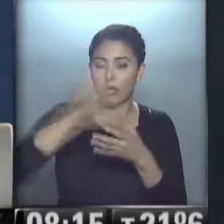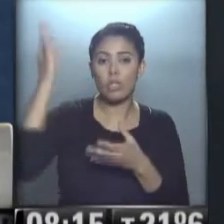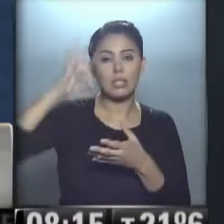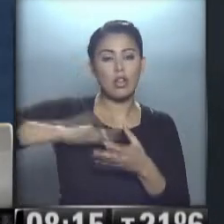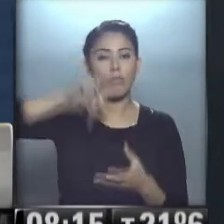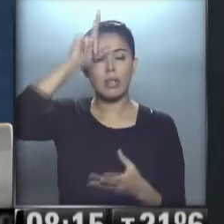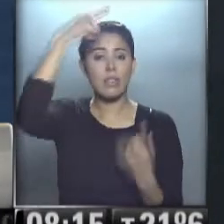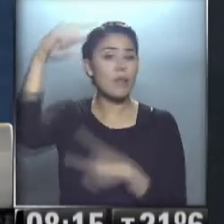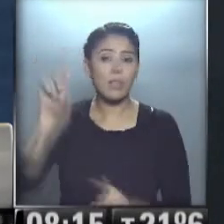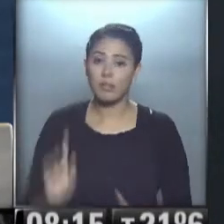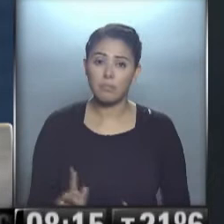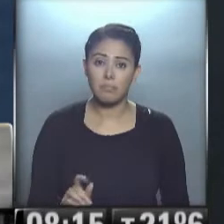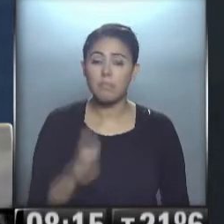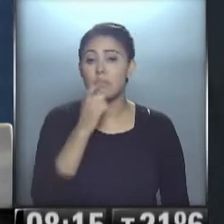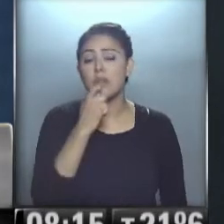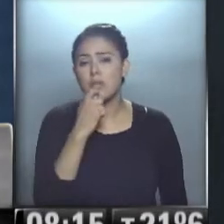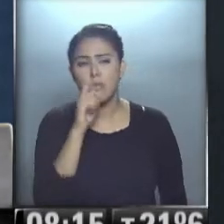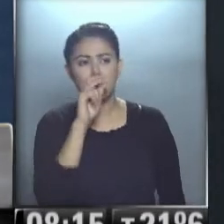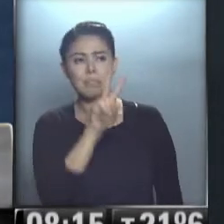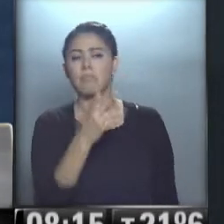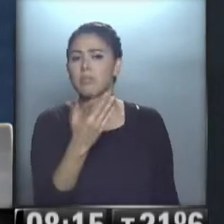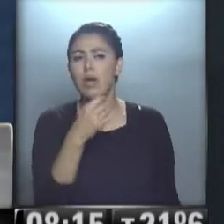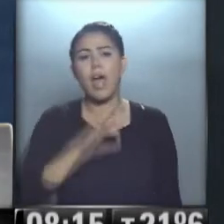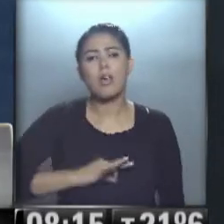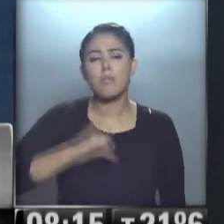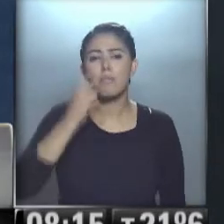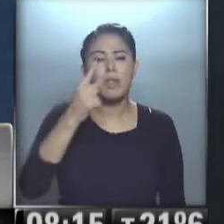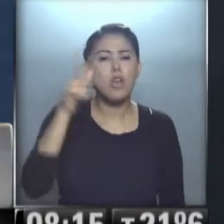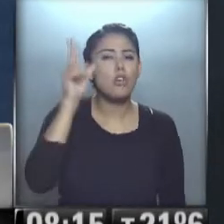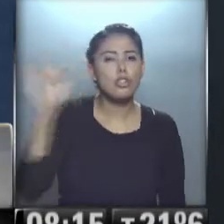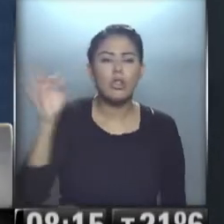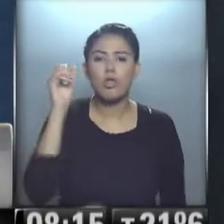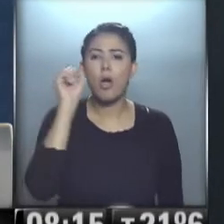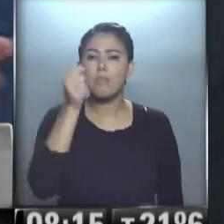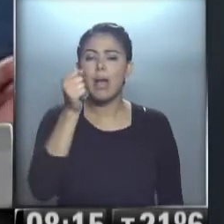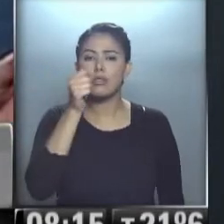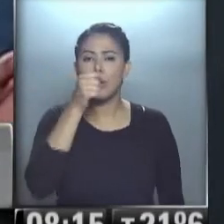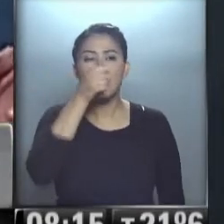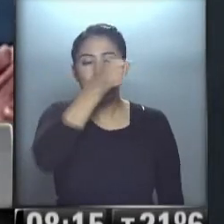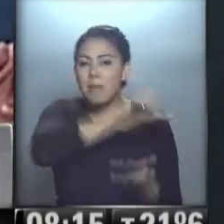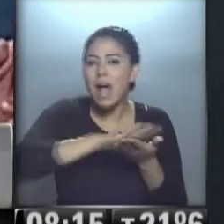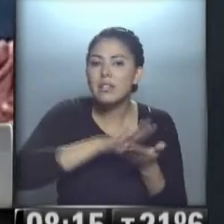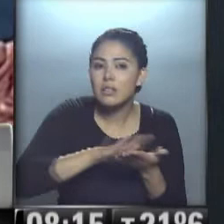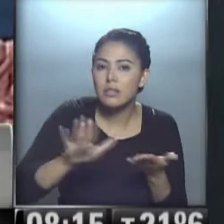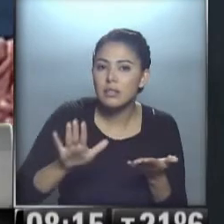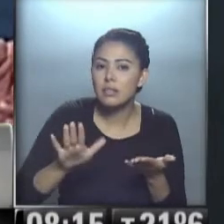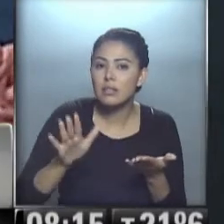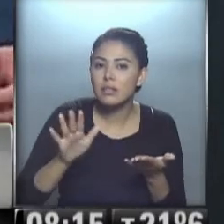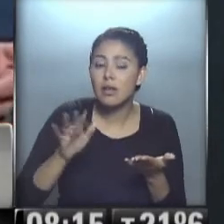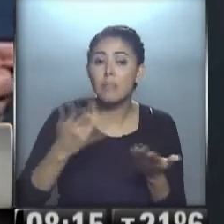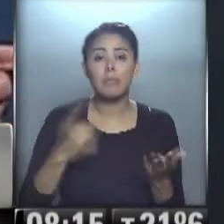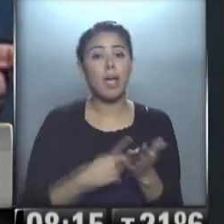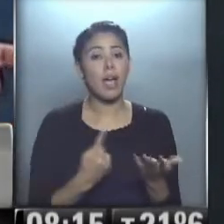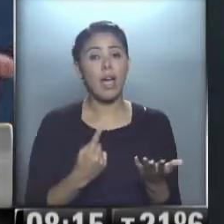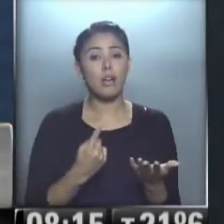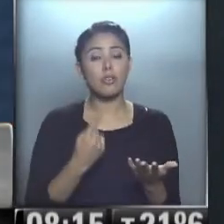policial diferente. Uno por ahí observa 1.800 pesos de salario básico, pero no tiene la diferenciación desde el